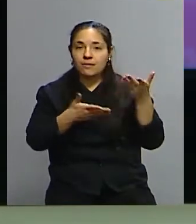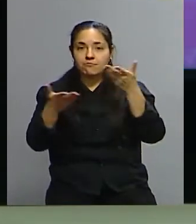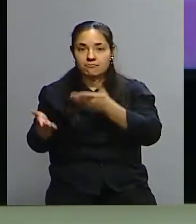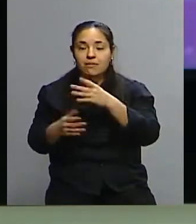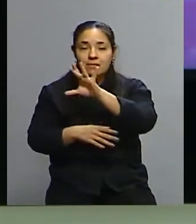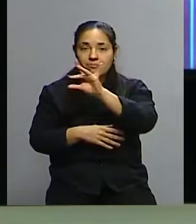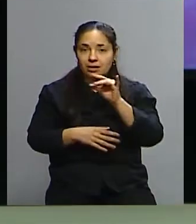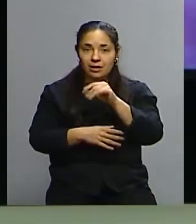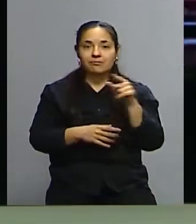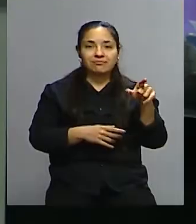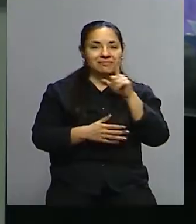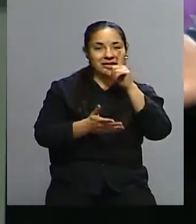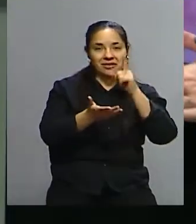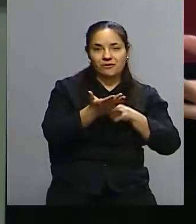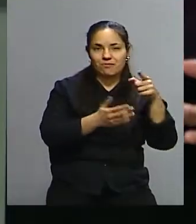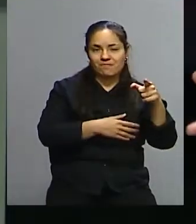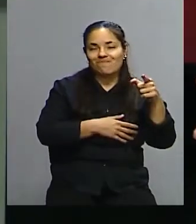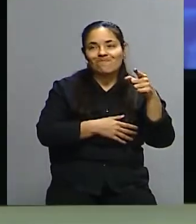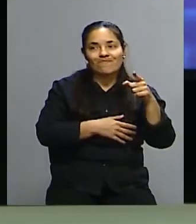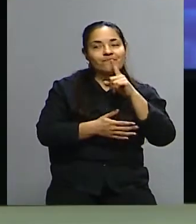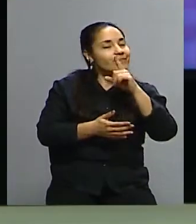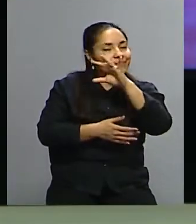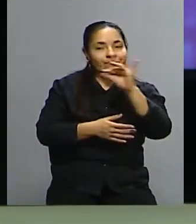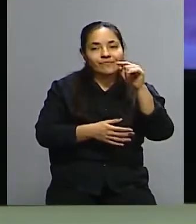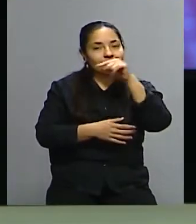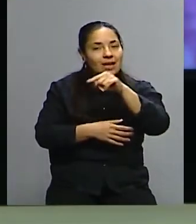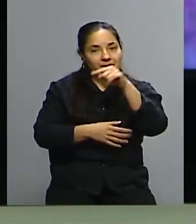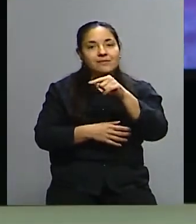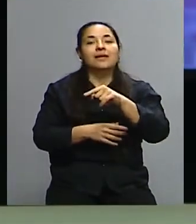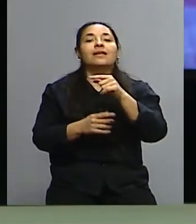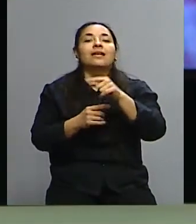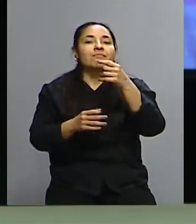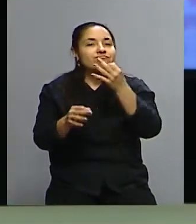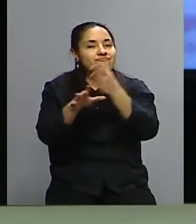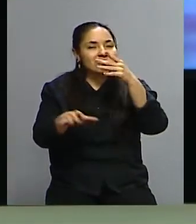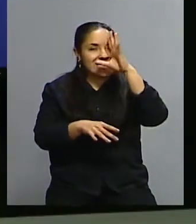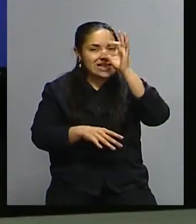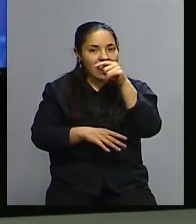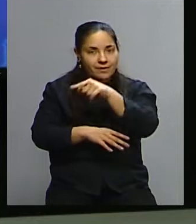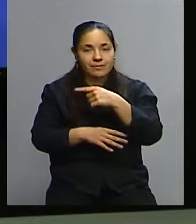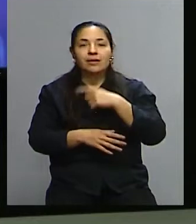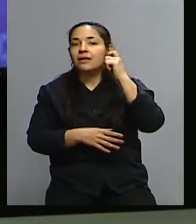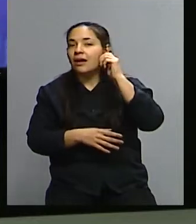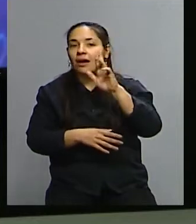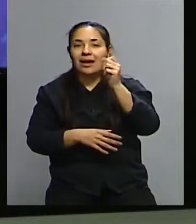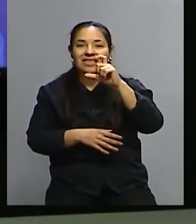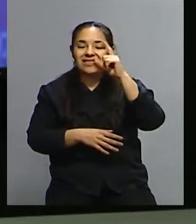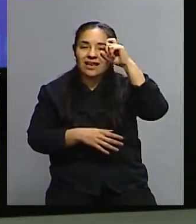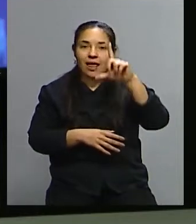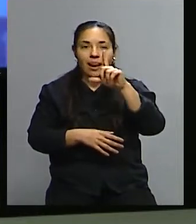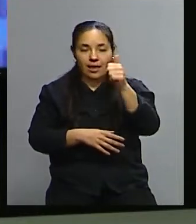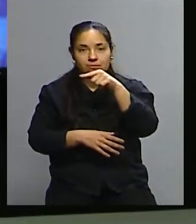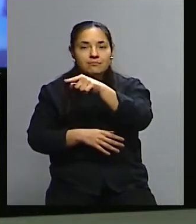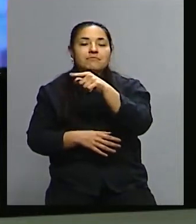una decisión de Víctor, que él entendió que obviamente es la experta para hablar del tema, es Graciela Salvo, directora de Auditoría Interna